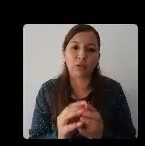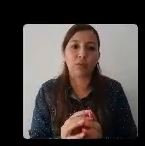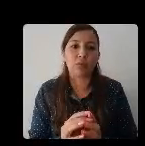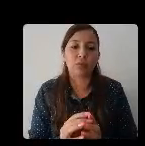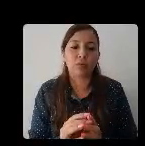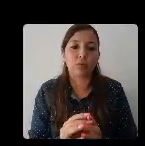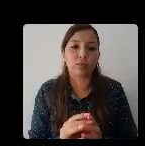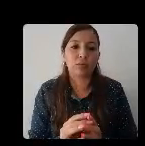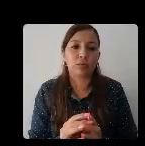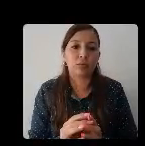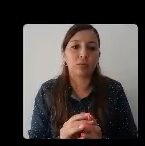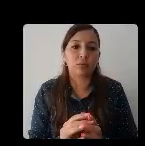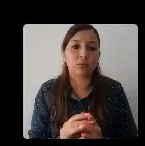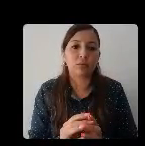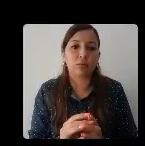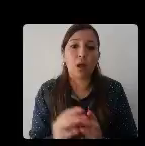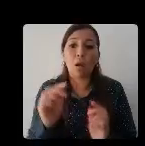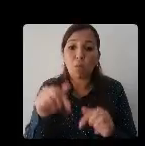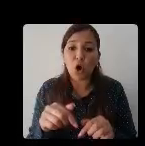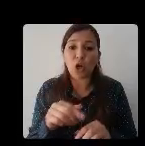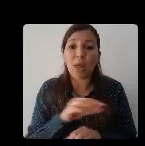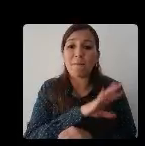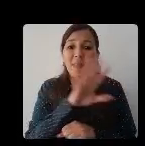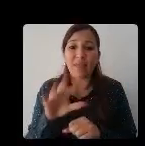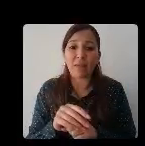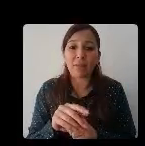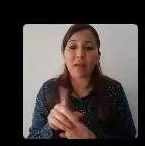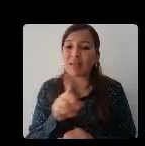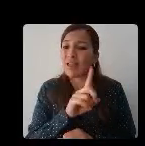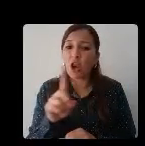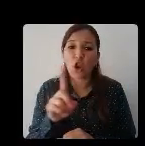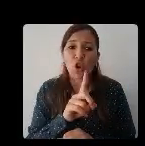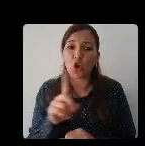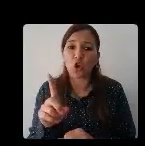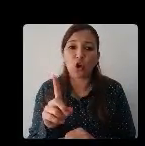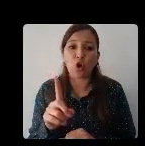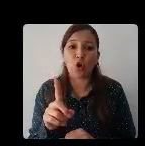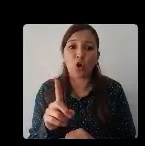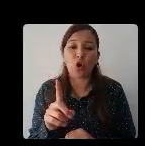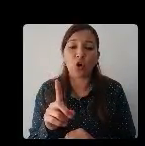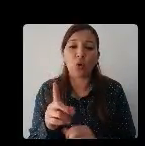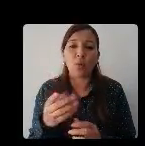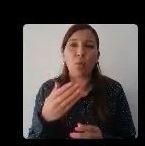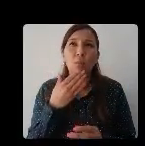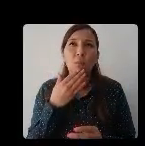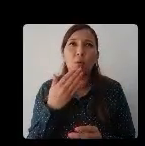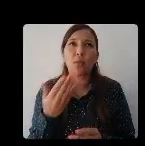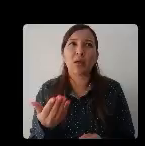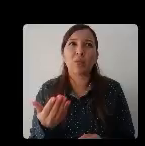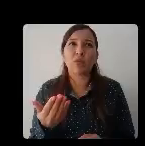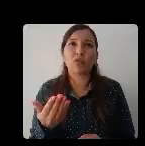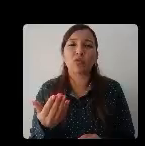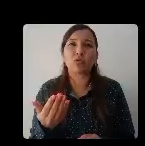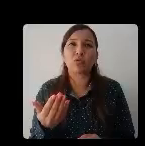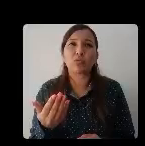no podemos al recibir a nuestros clientes, anteriormente nosotros les dábamos la mano, un abrazo,